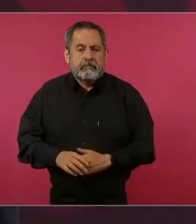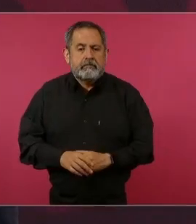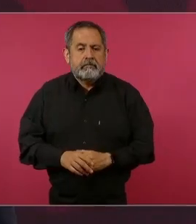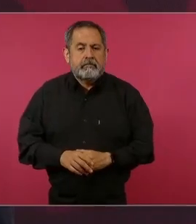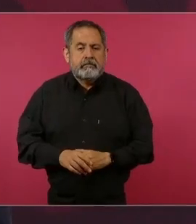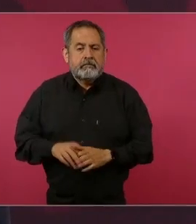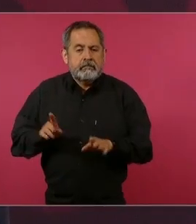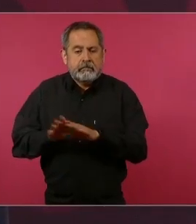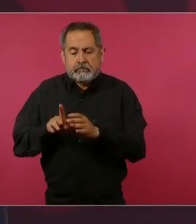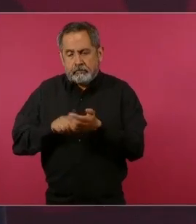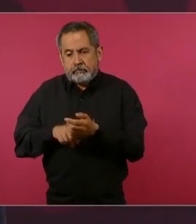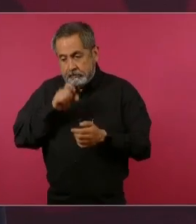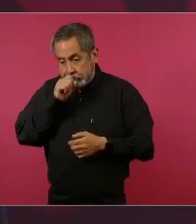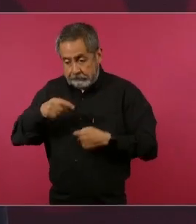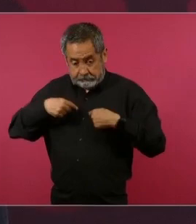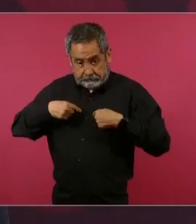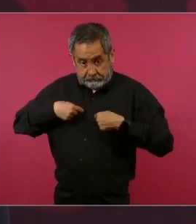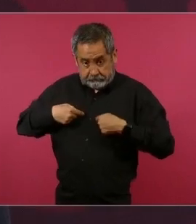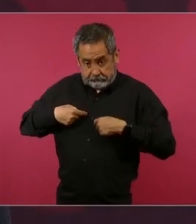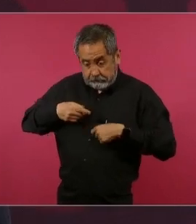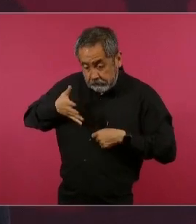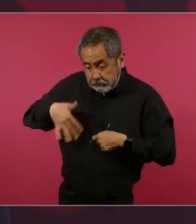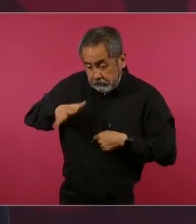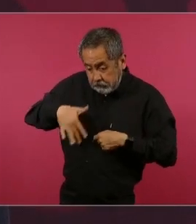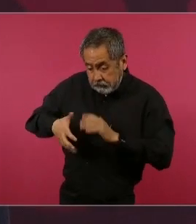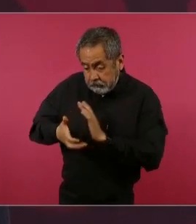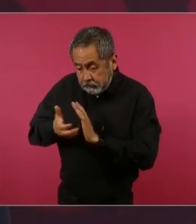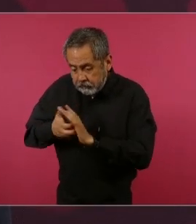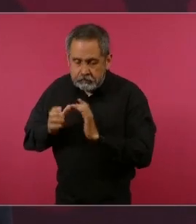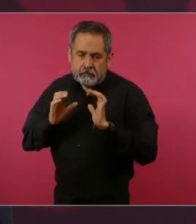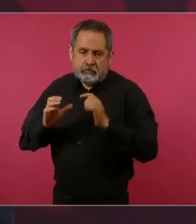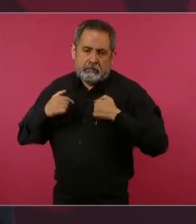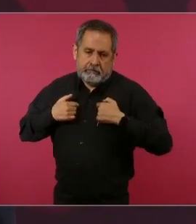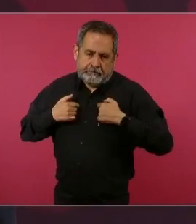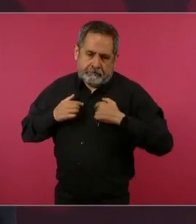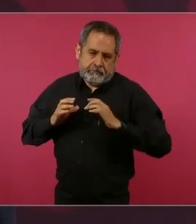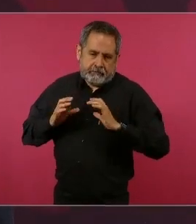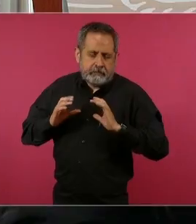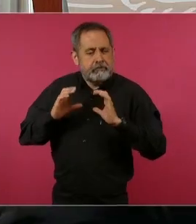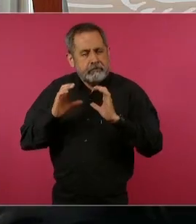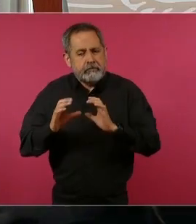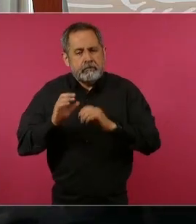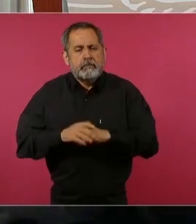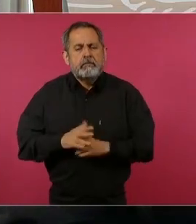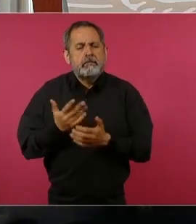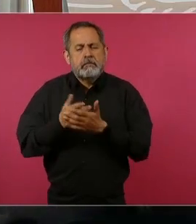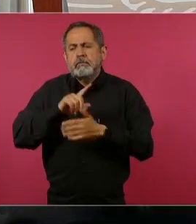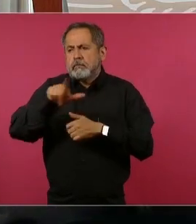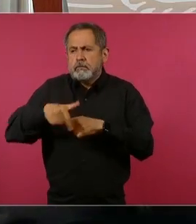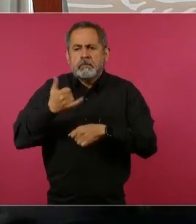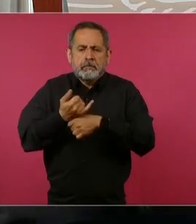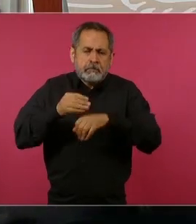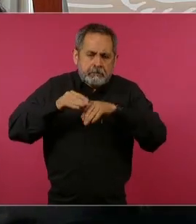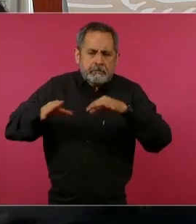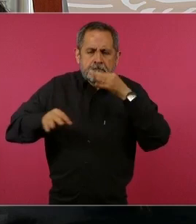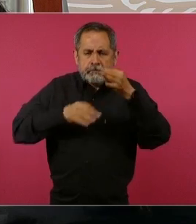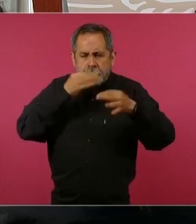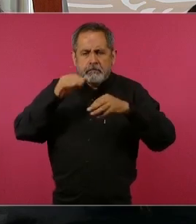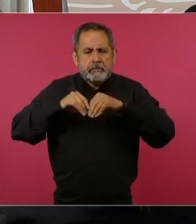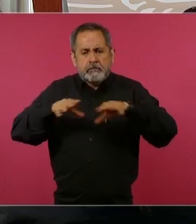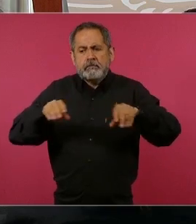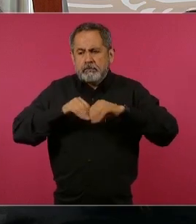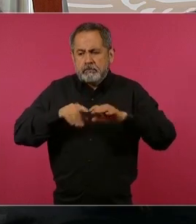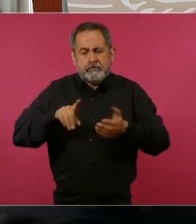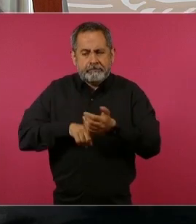se tiene que proteger a la gente que está haciendo el rescate. Vamos a estar informando